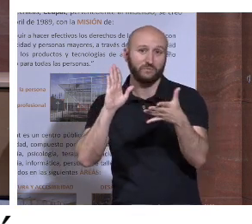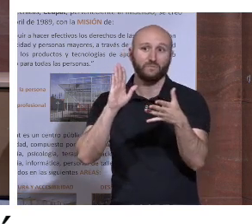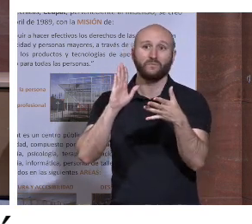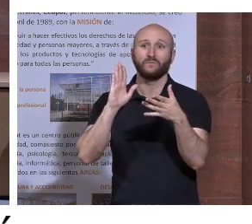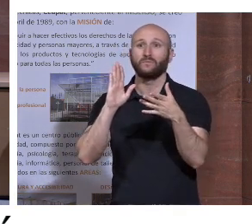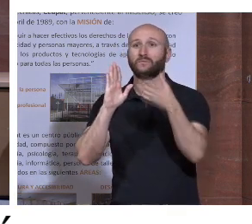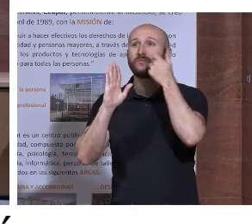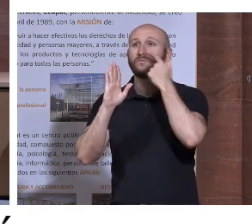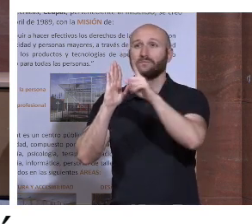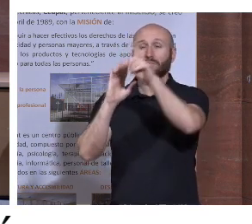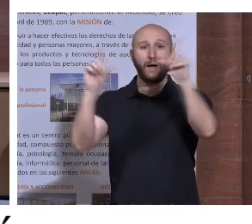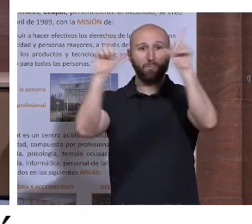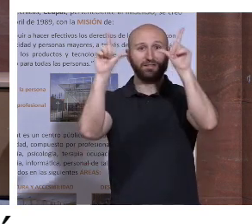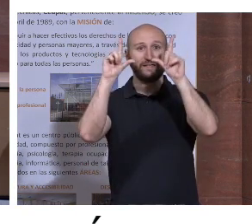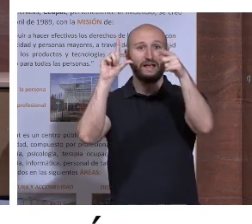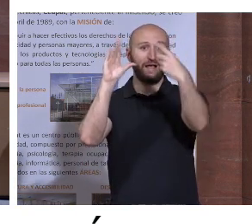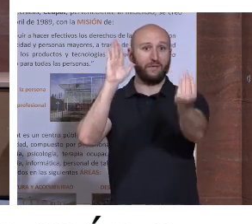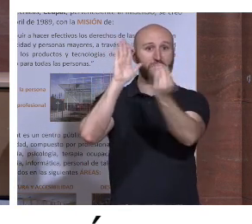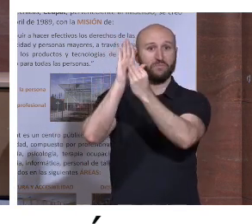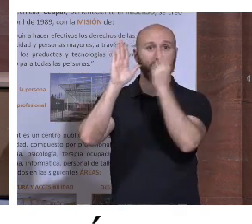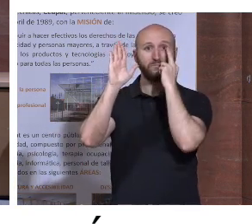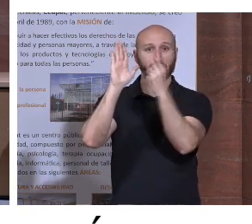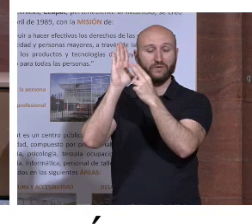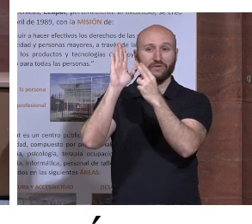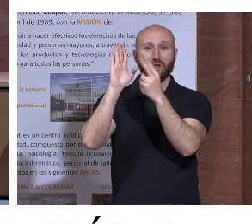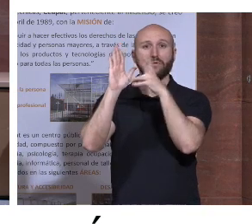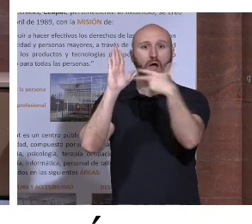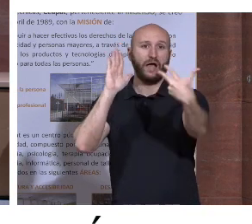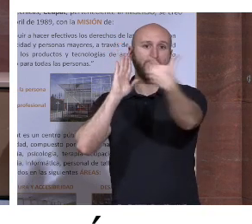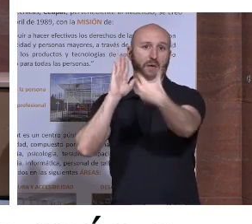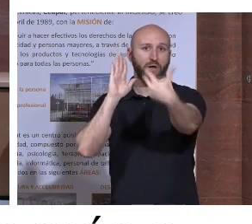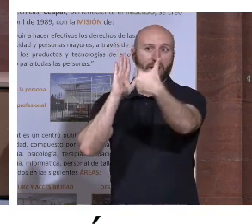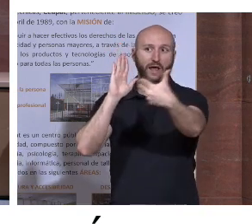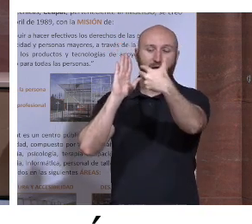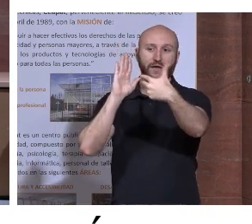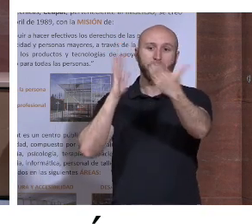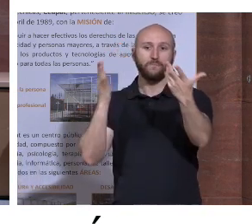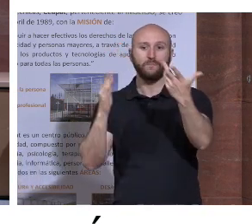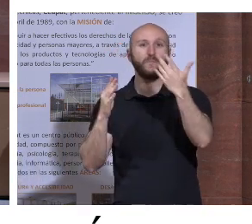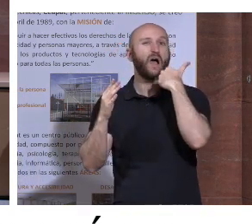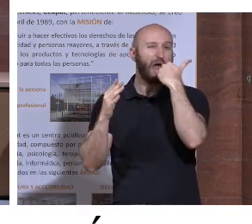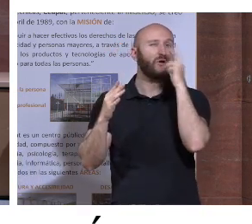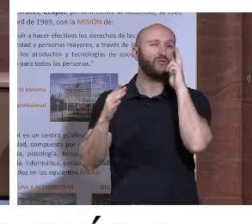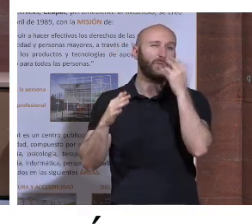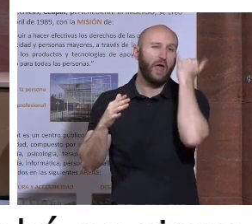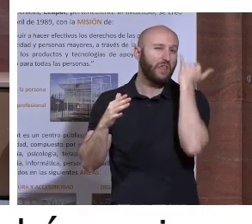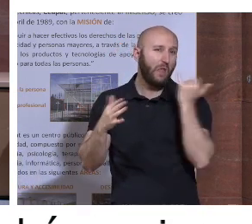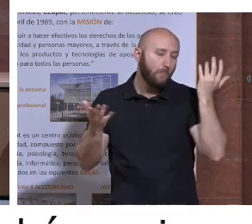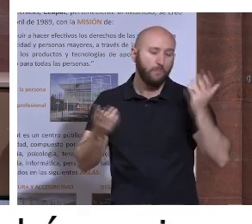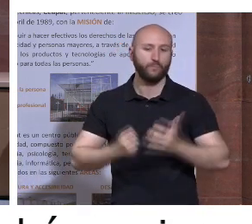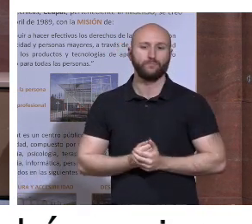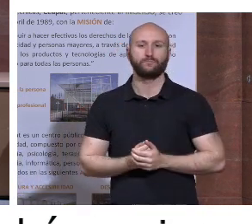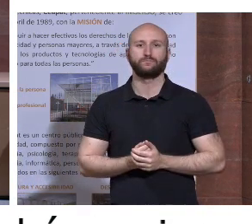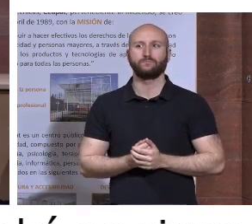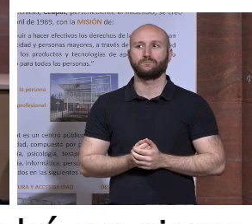está la pantalla ahí encima, ¿no? Bueno, las cámaras no, es muy difícil, pero algo se verá. Bueno, Marga. Y